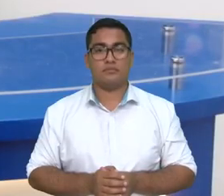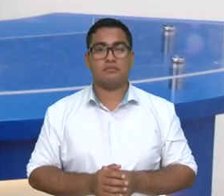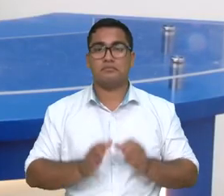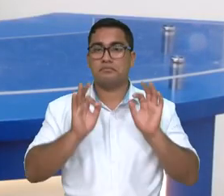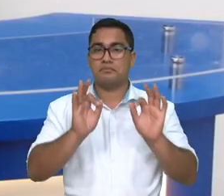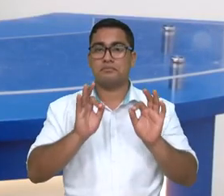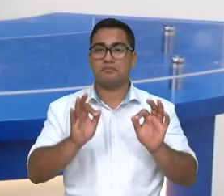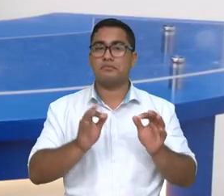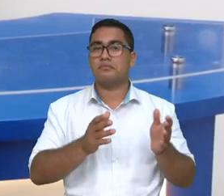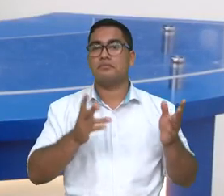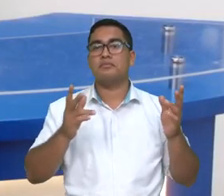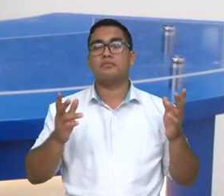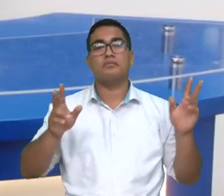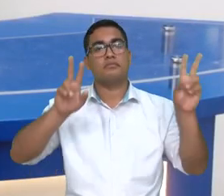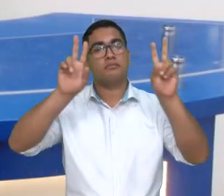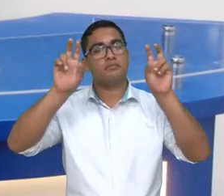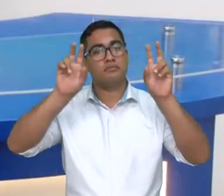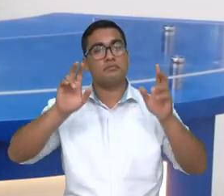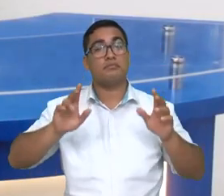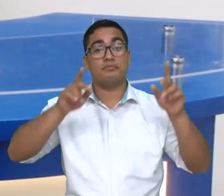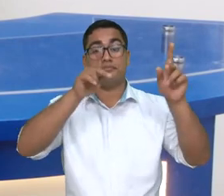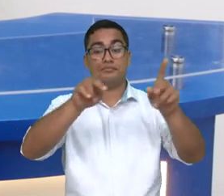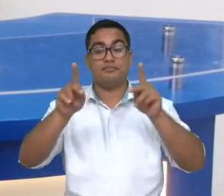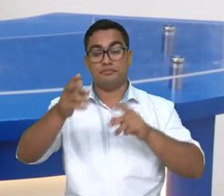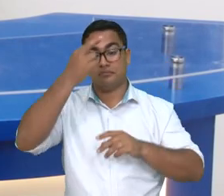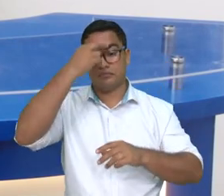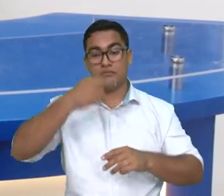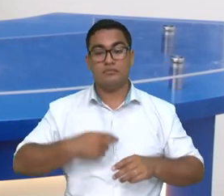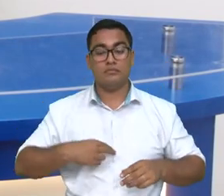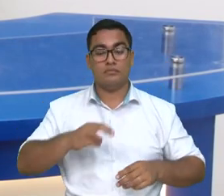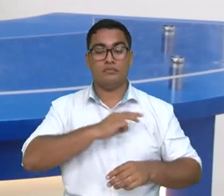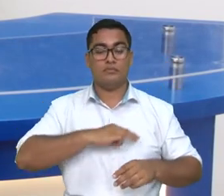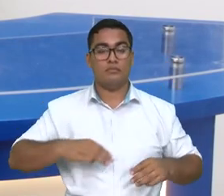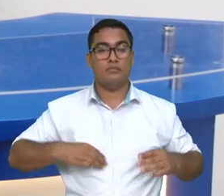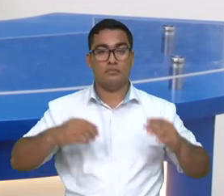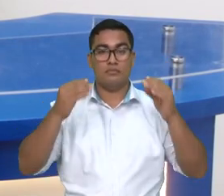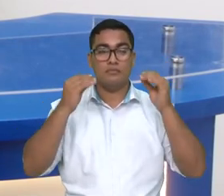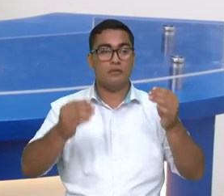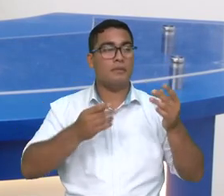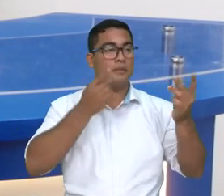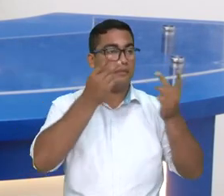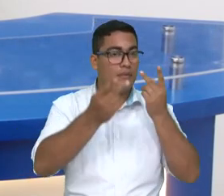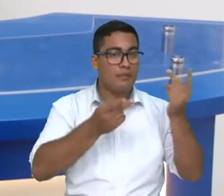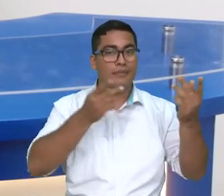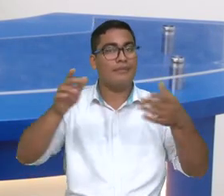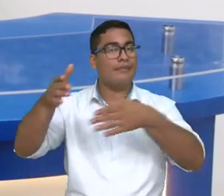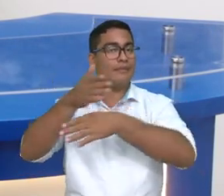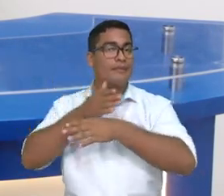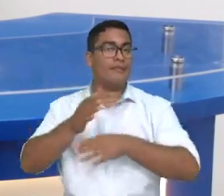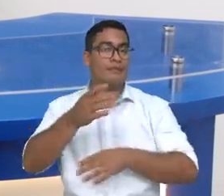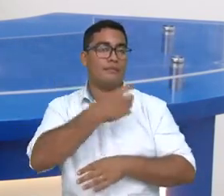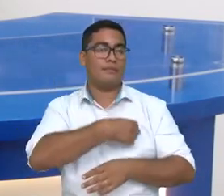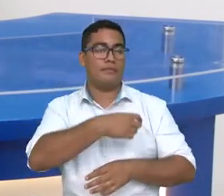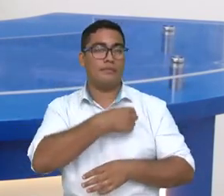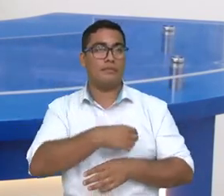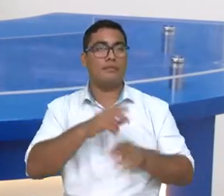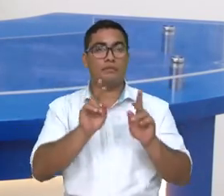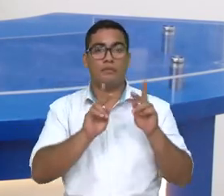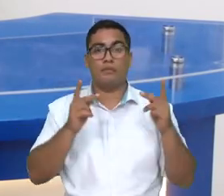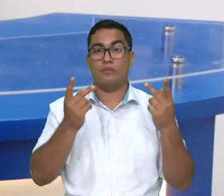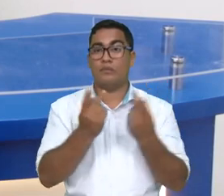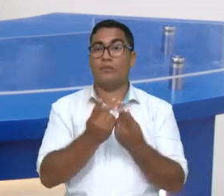Bien, ahora pasamos a otros temas. Autoridades del Ministerio de Educación realizan visitas por distintos centros educativos públicos para